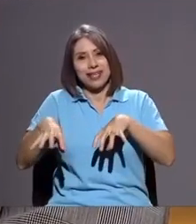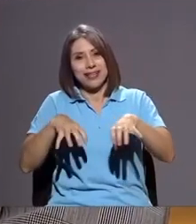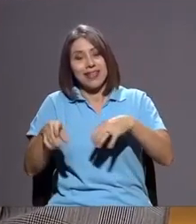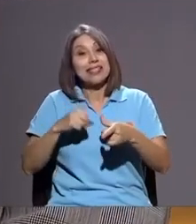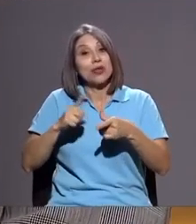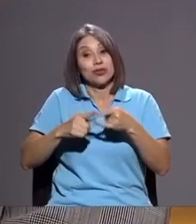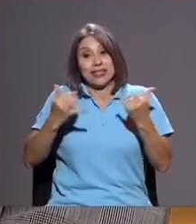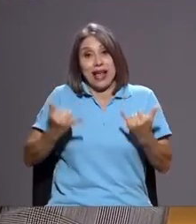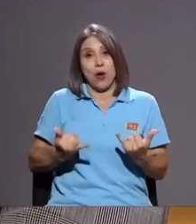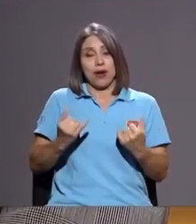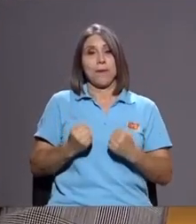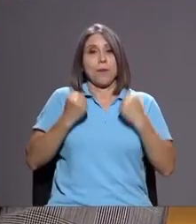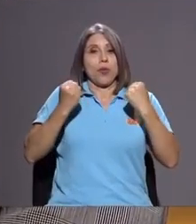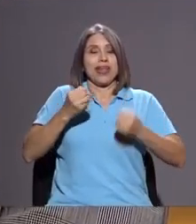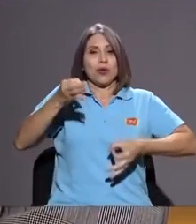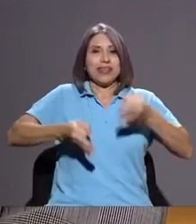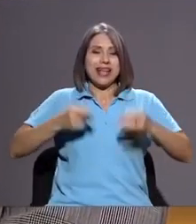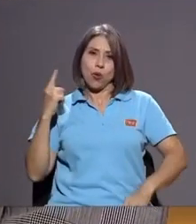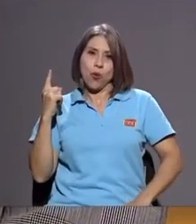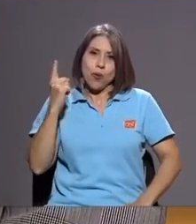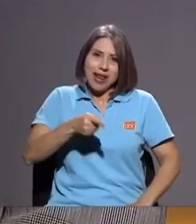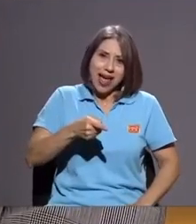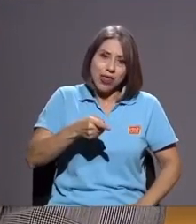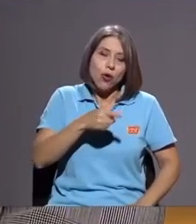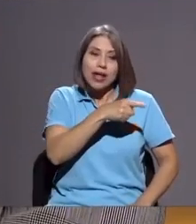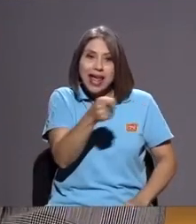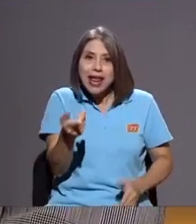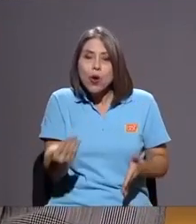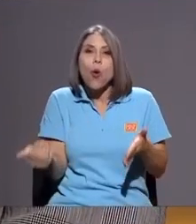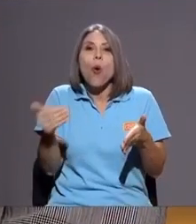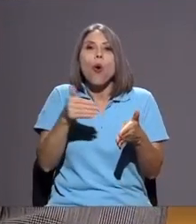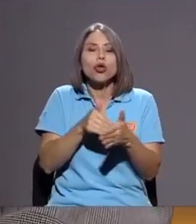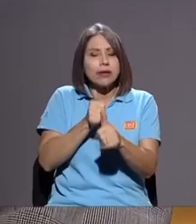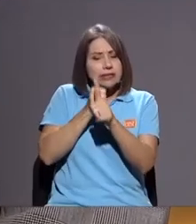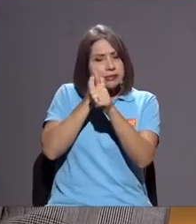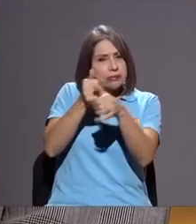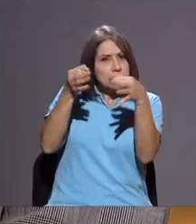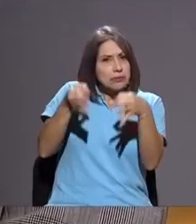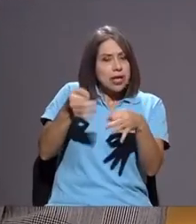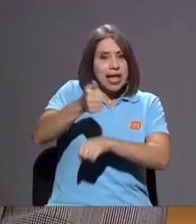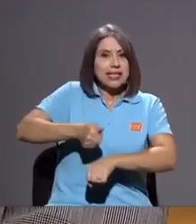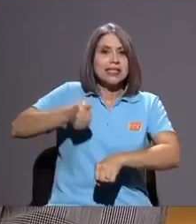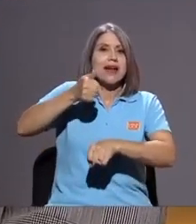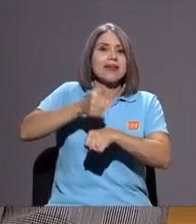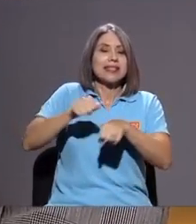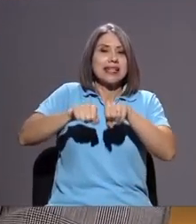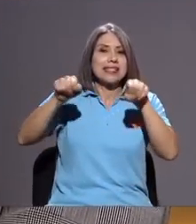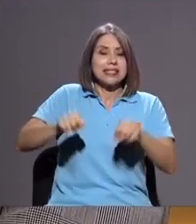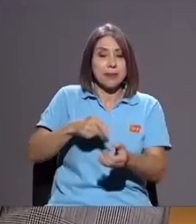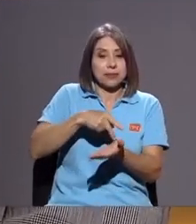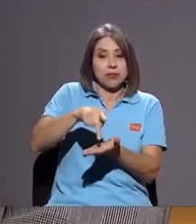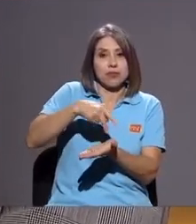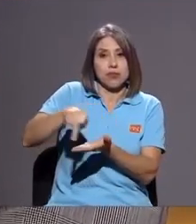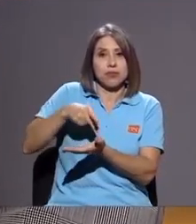al Poder Judicial a volver sobre sus pasos y a establecer regímenes de salarios acordes con